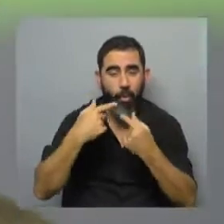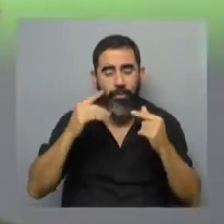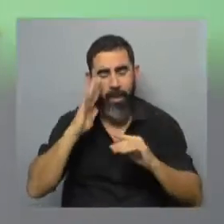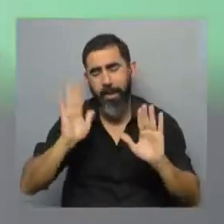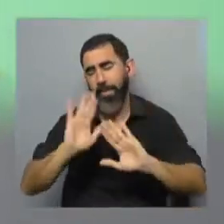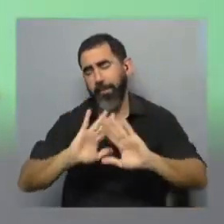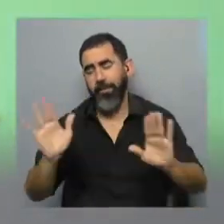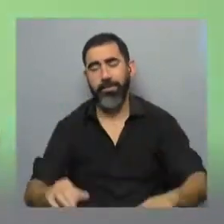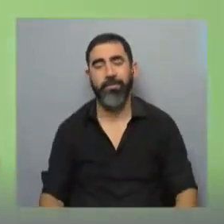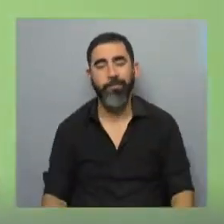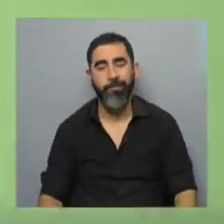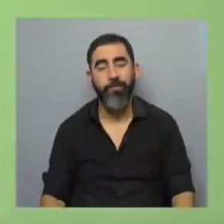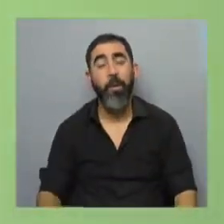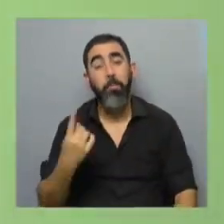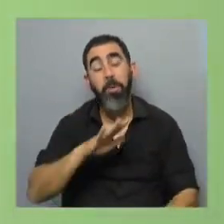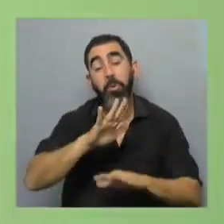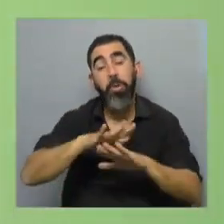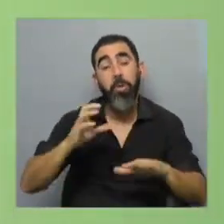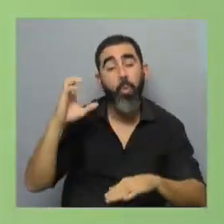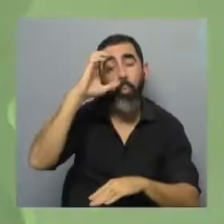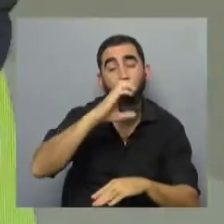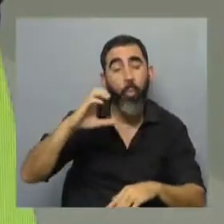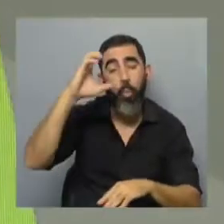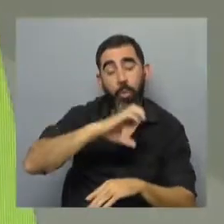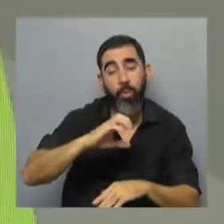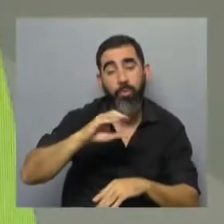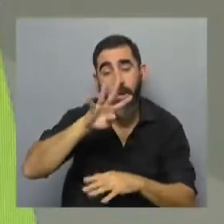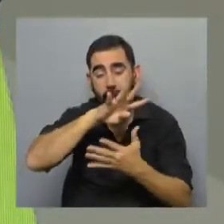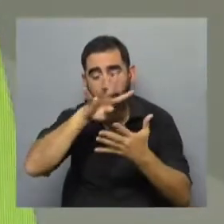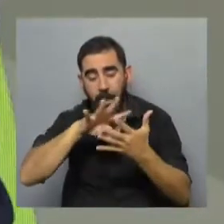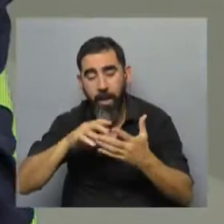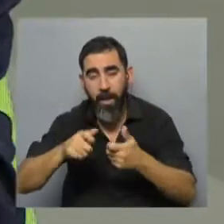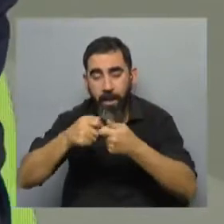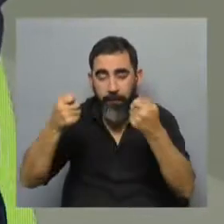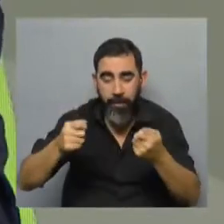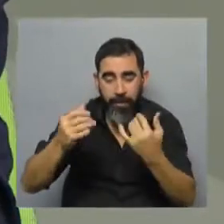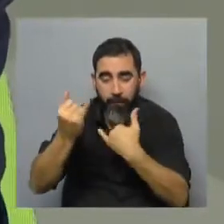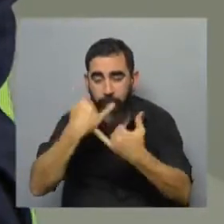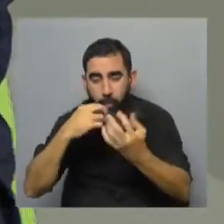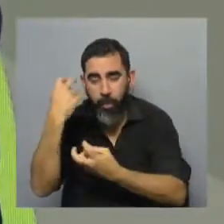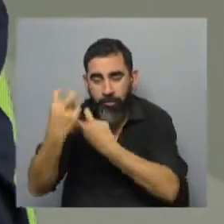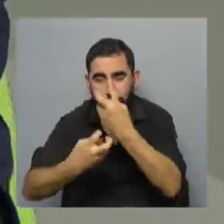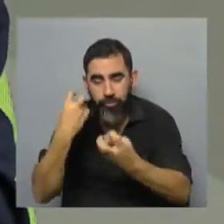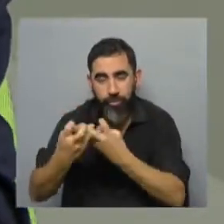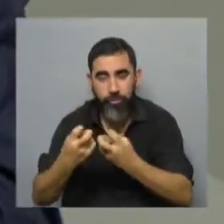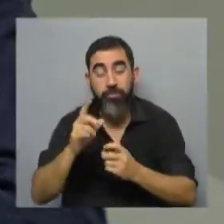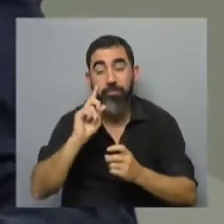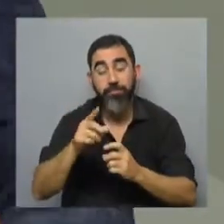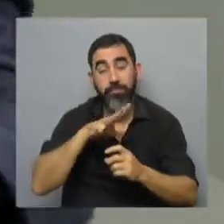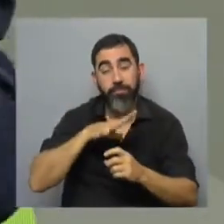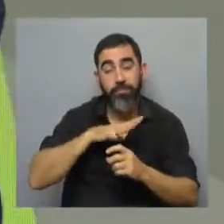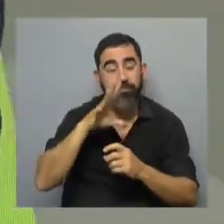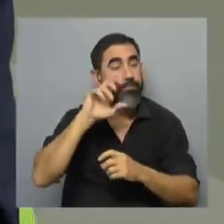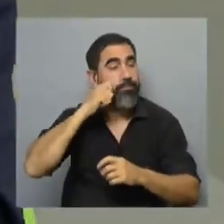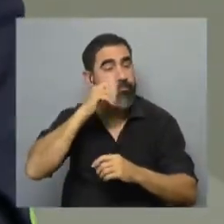ver. Sí, pero desde chico tenías la curiosidad de muchos, ¿no?, de leer revistas, de buscar información. Sí, de, sí. Y de ahí, de alguna manera, esto te atrapó